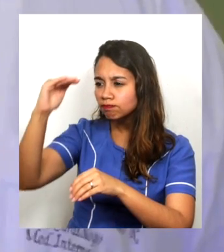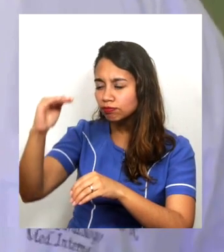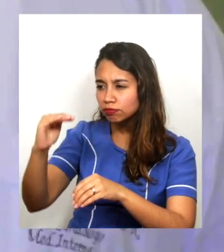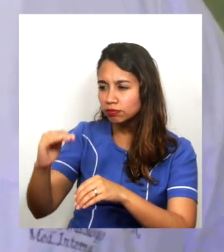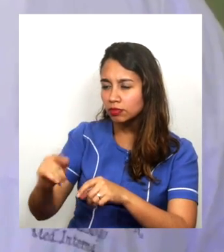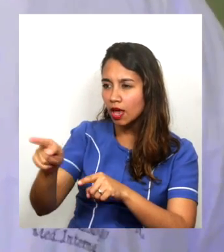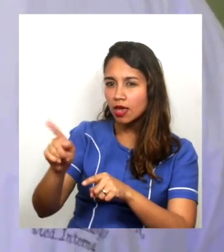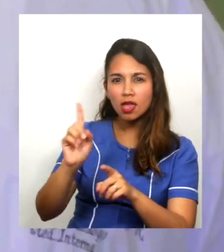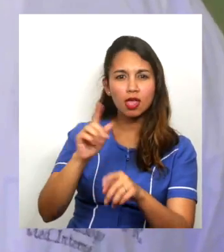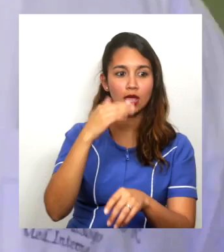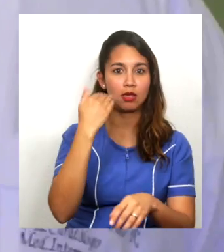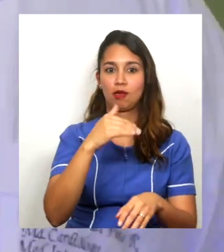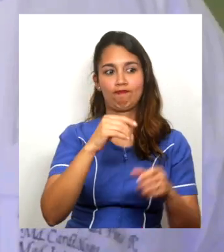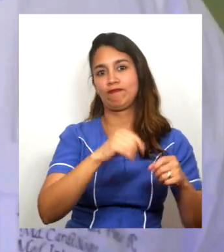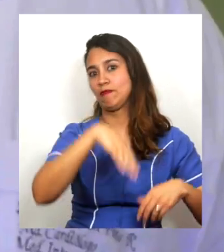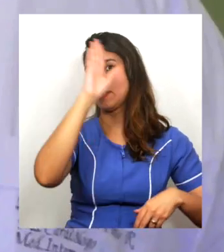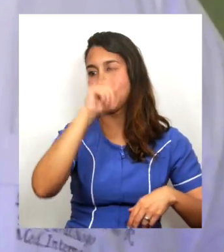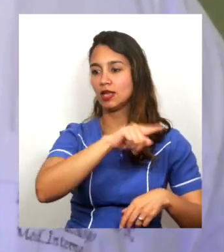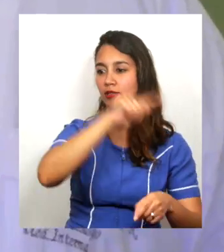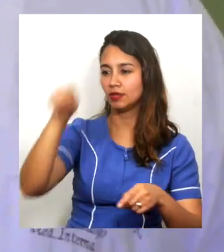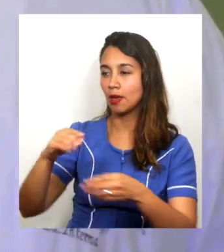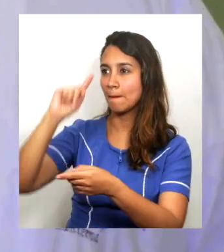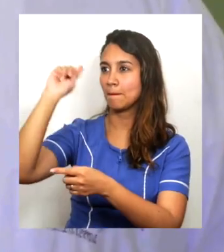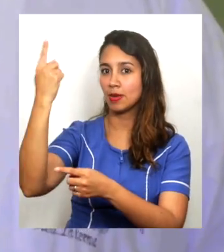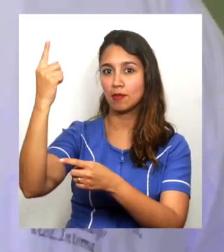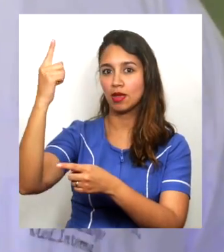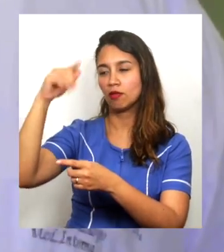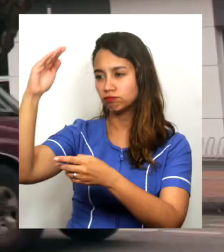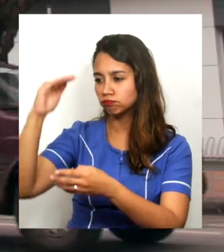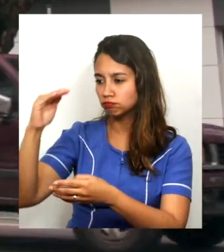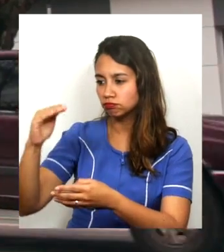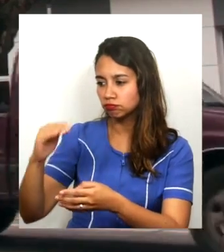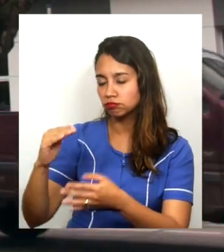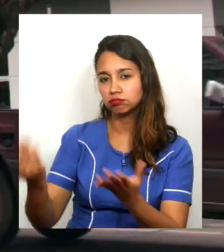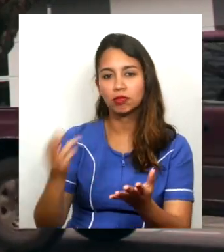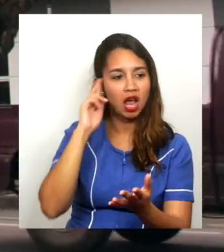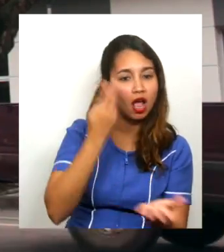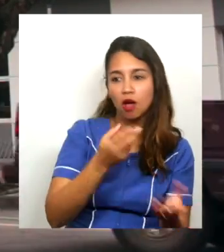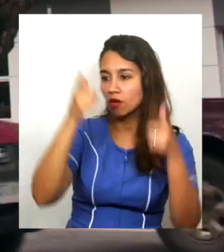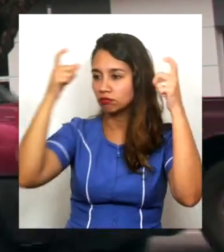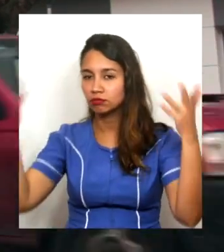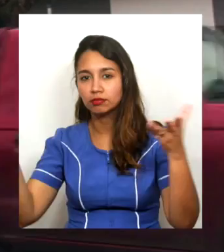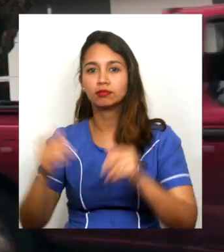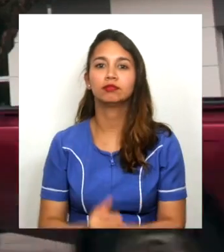determinar un orden de prioridad de acuerdo a la gravedad, sin una supremacía porque sea de Maule o sea de